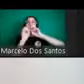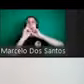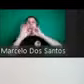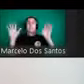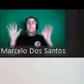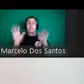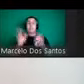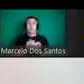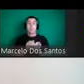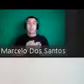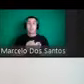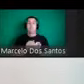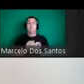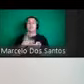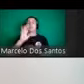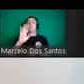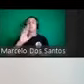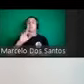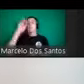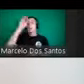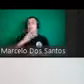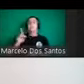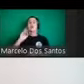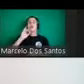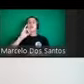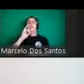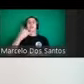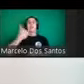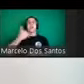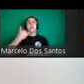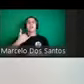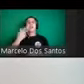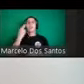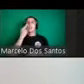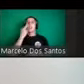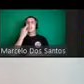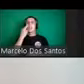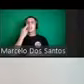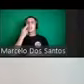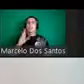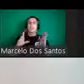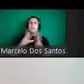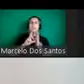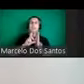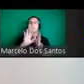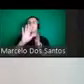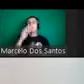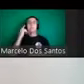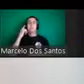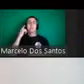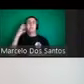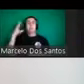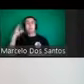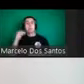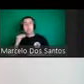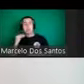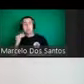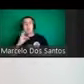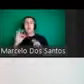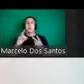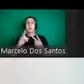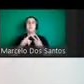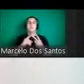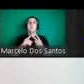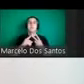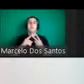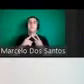limitación, claro, porque hay una persona que presenta limitaciones, como decían acá, alguna limitación